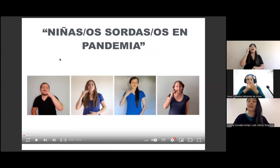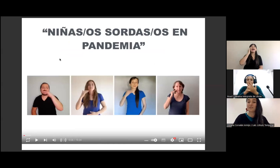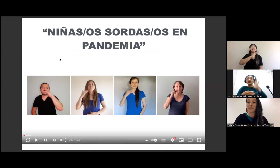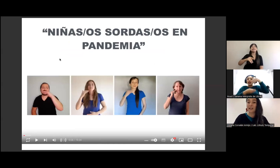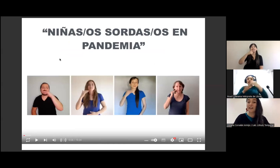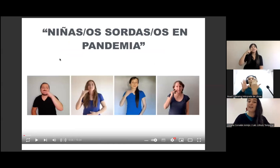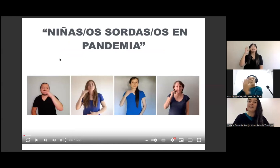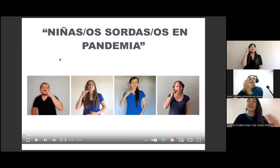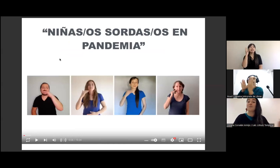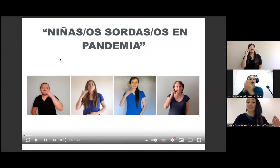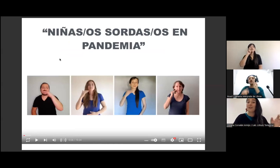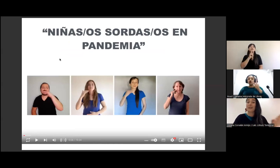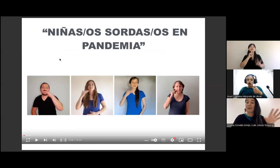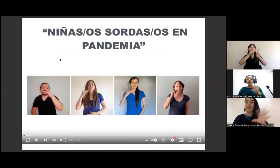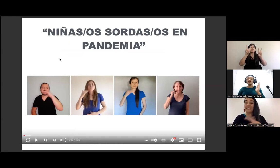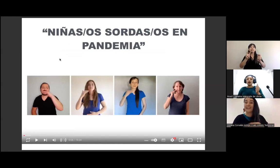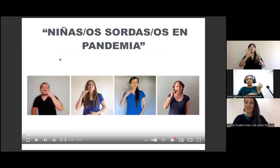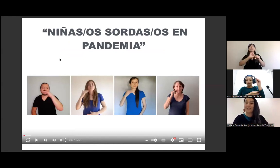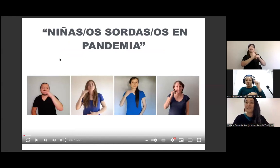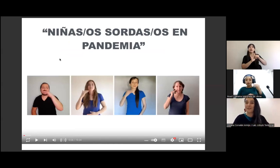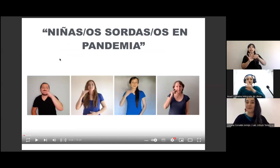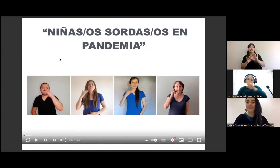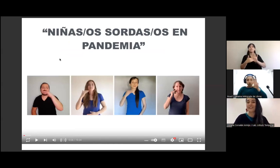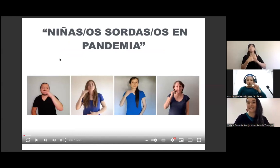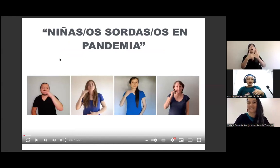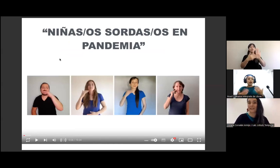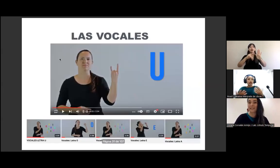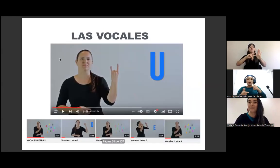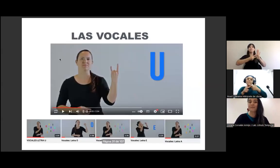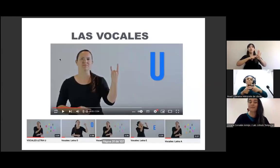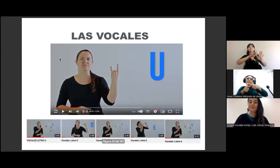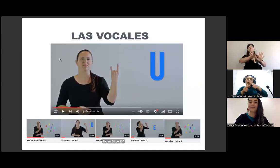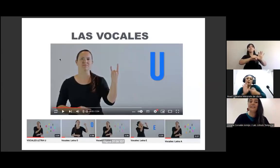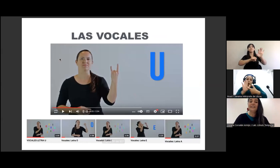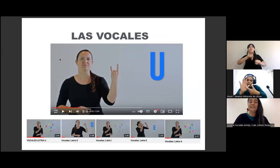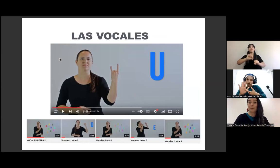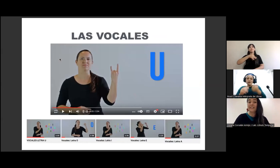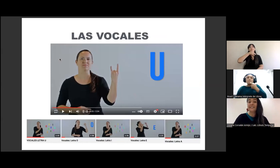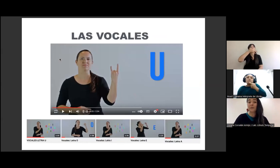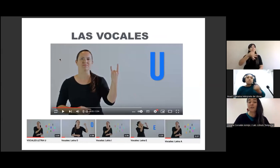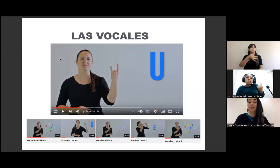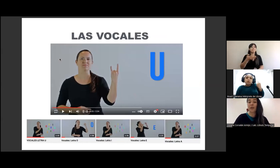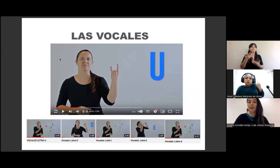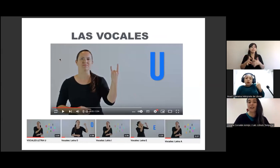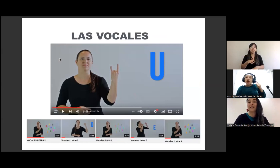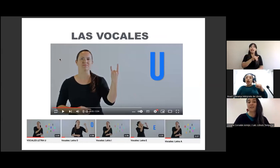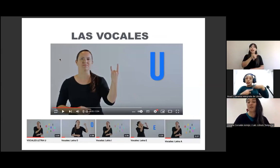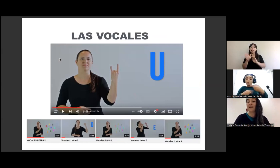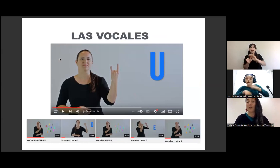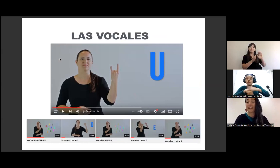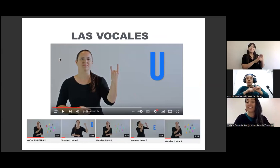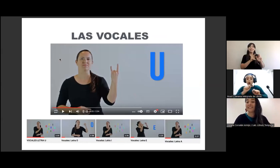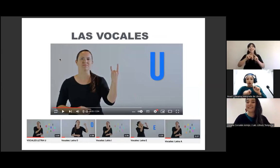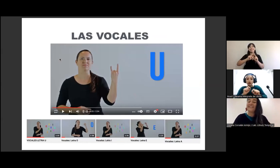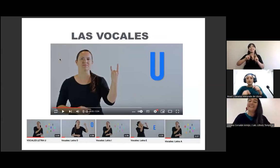las redes sociales, y ahí mostramos estas problemáticas que yo les menciono recientemente. Después hicimos el trabajo de